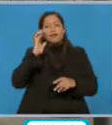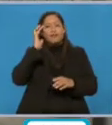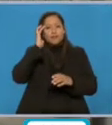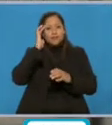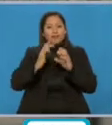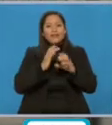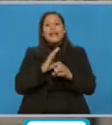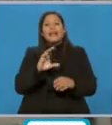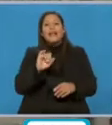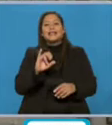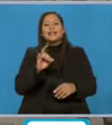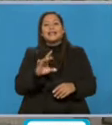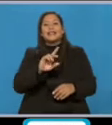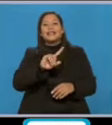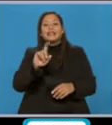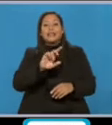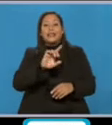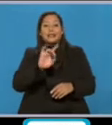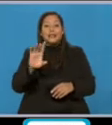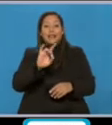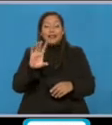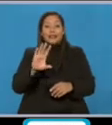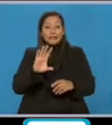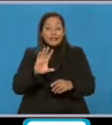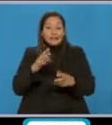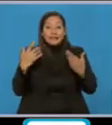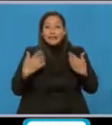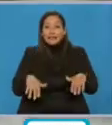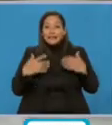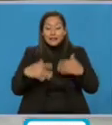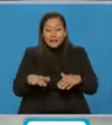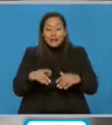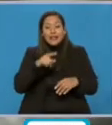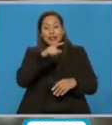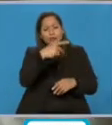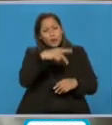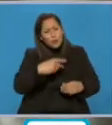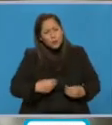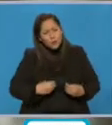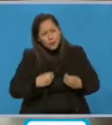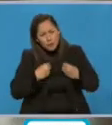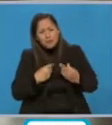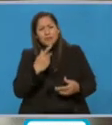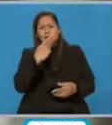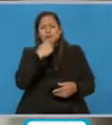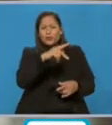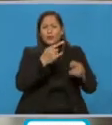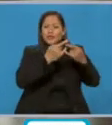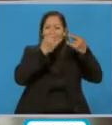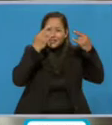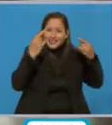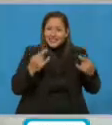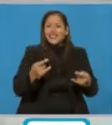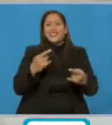100, algunos de ellos. ¡Qué belleza! Sí, y te cuentan de su vida, de